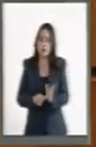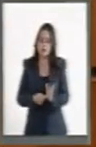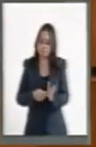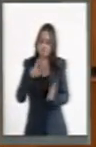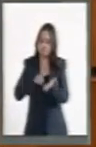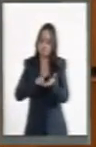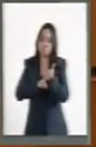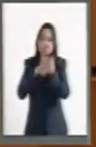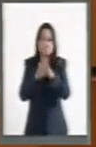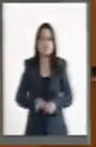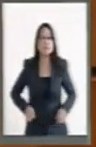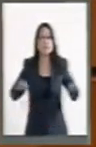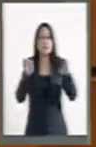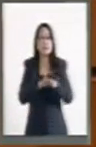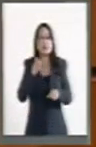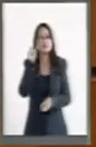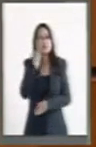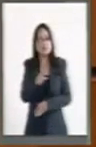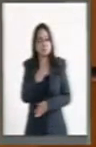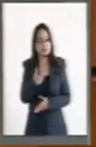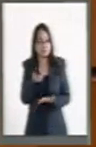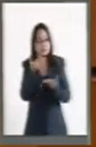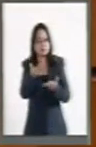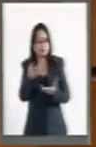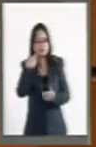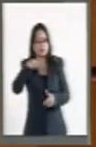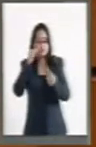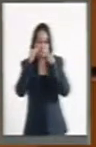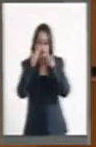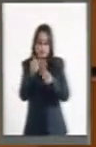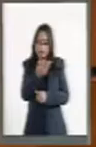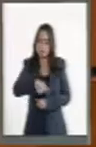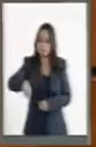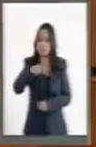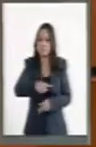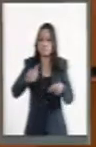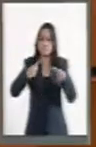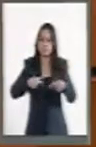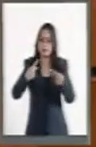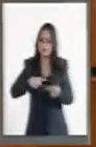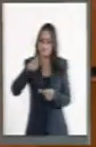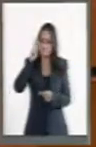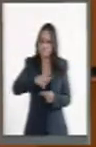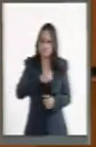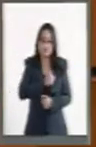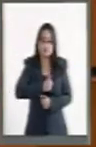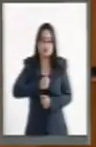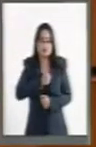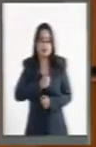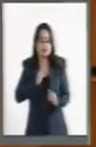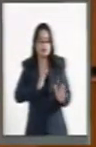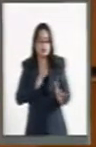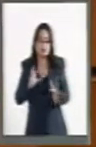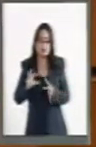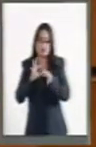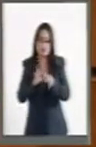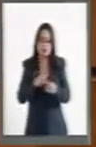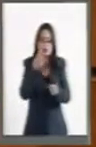valiosas. Y también, hay que decirlo, para atender a aquellas personas que desafortunadamente han caído